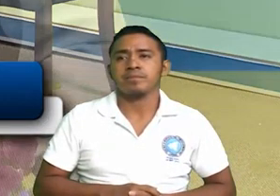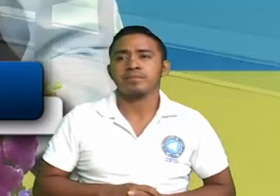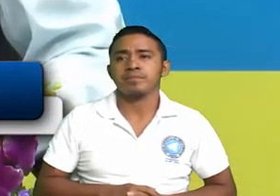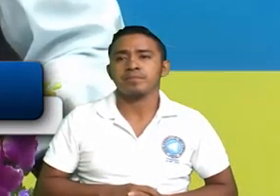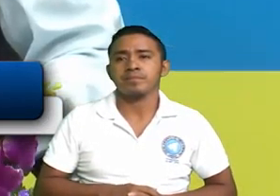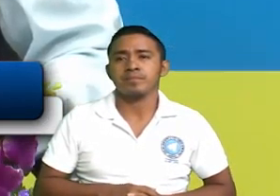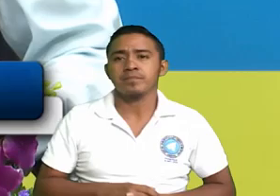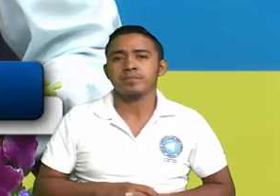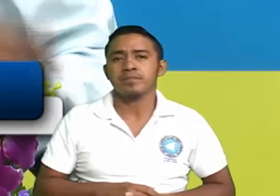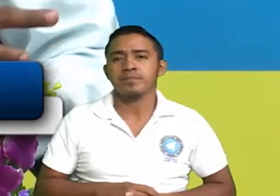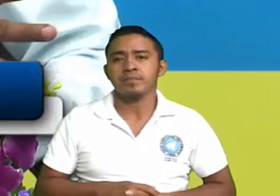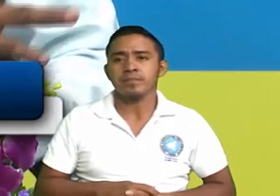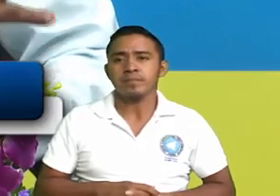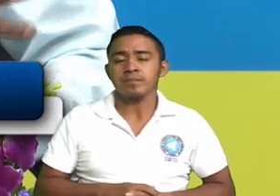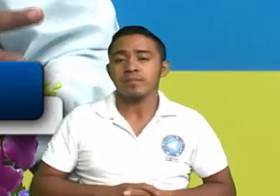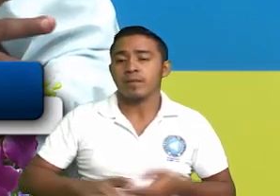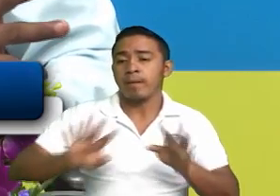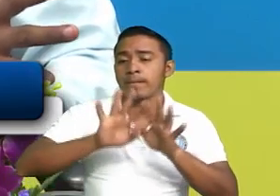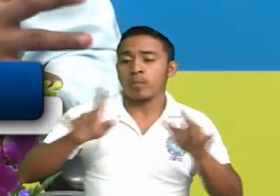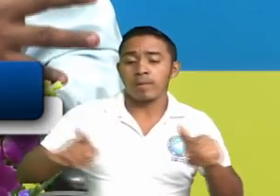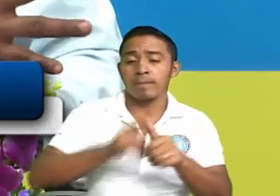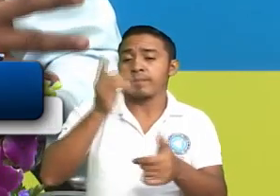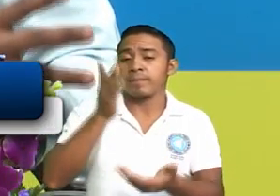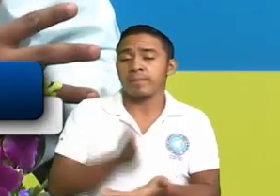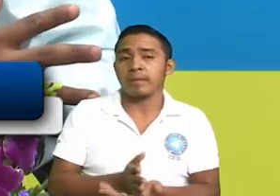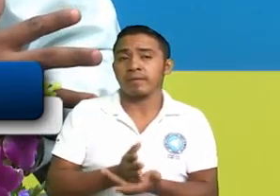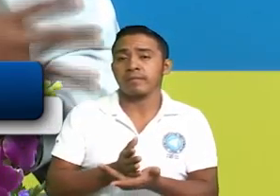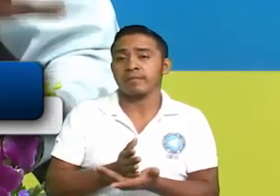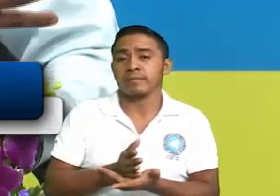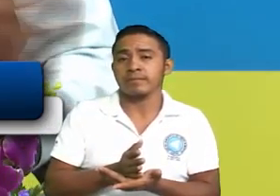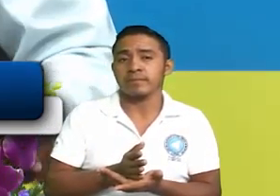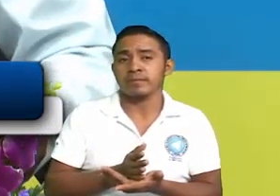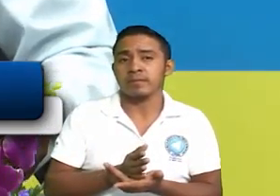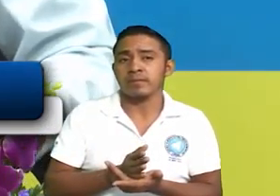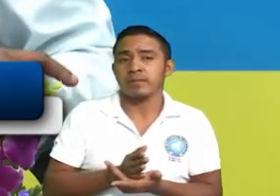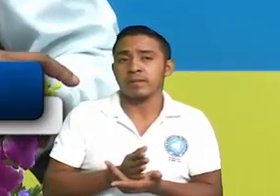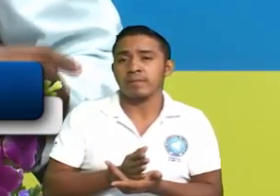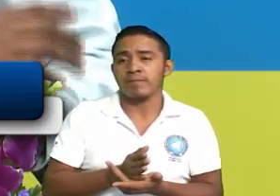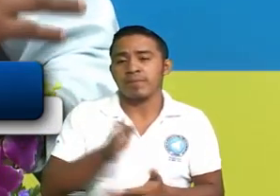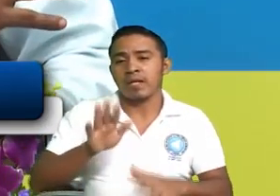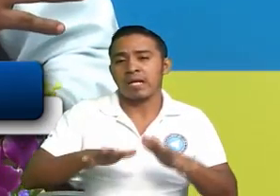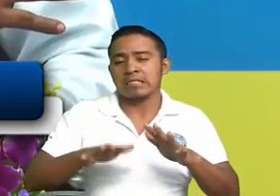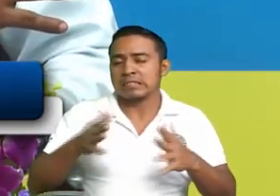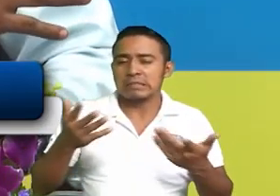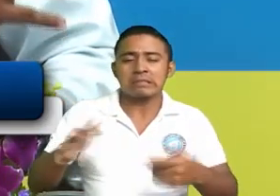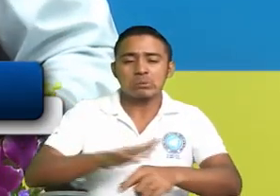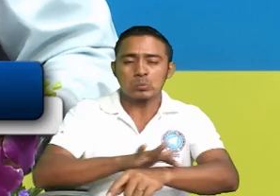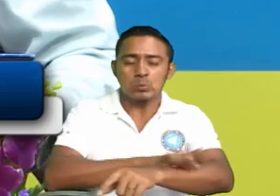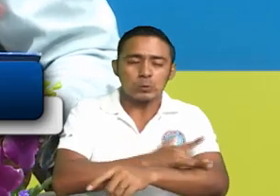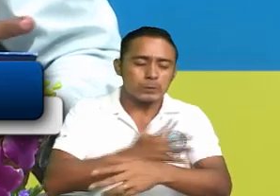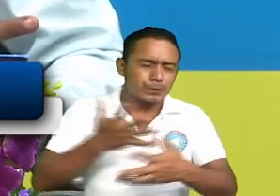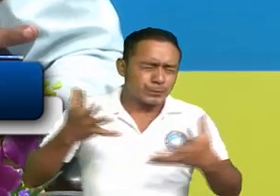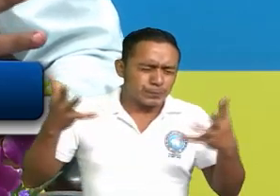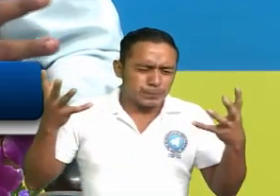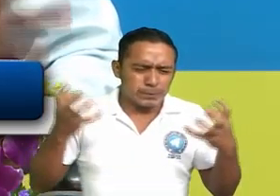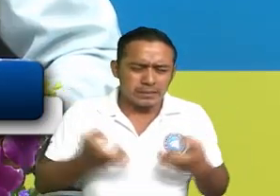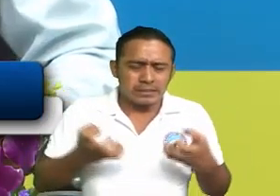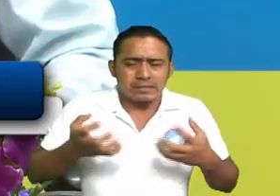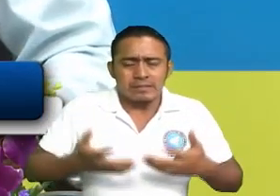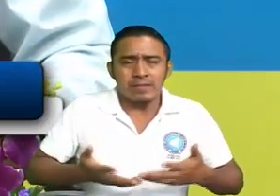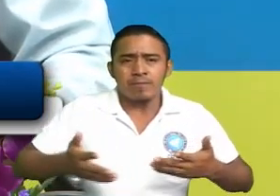apoyo. De las 37 a las 41 semanas es cuando ya la mamá está en la capacidad de poder tener a ese